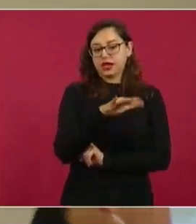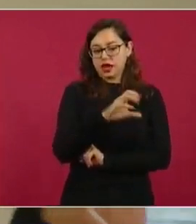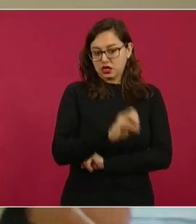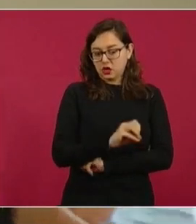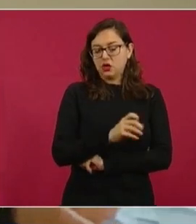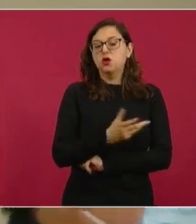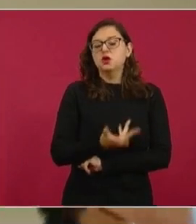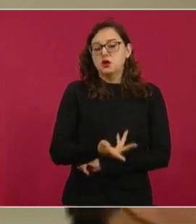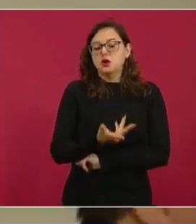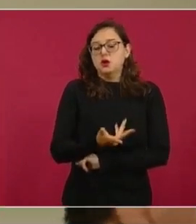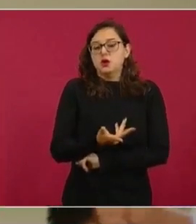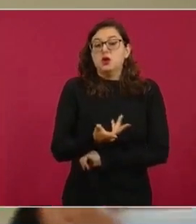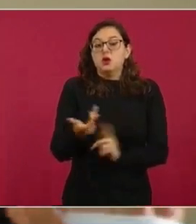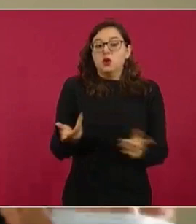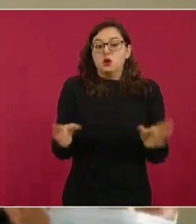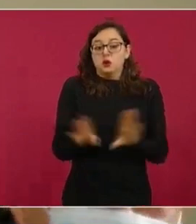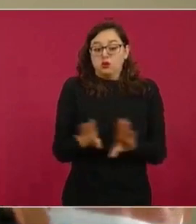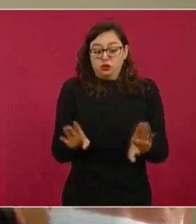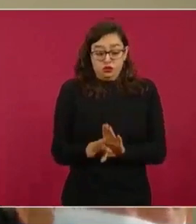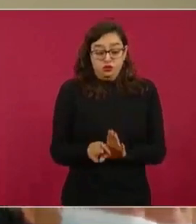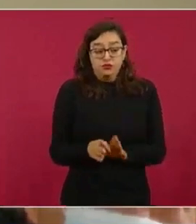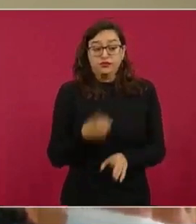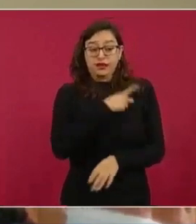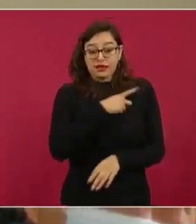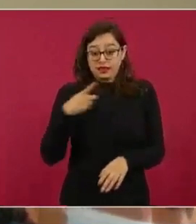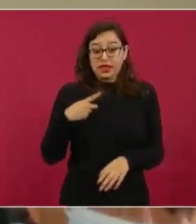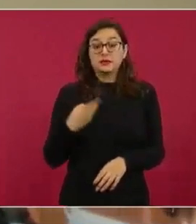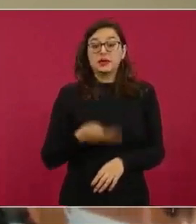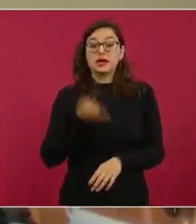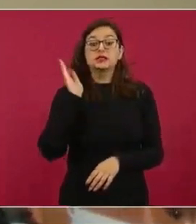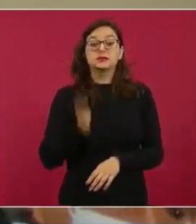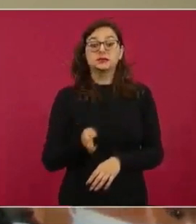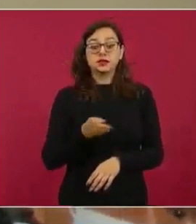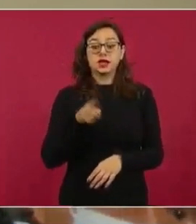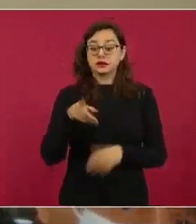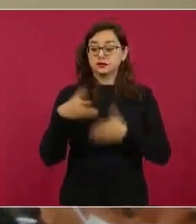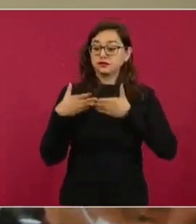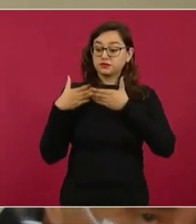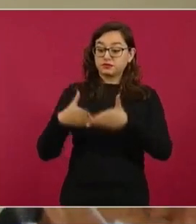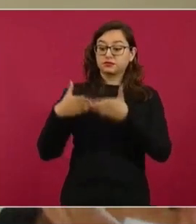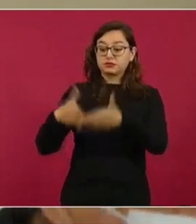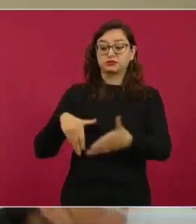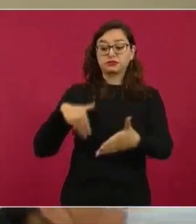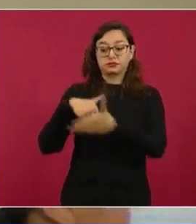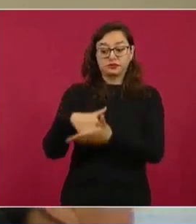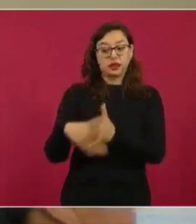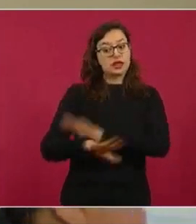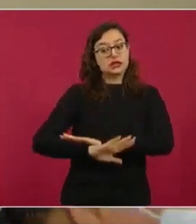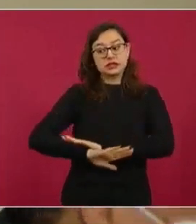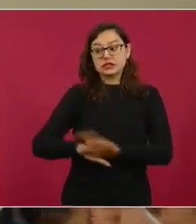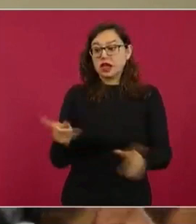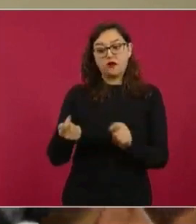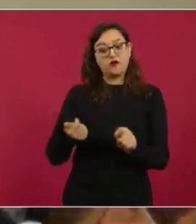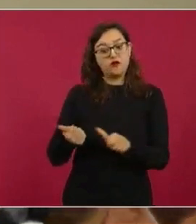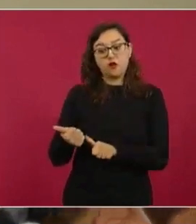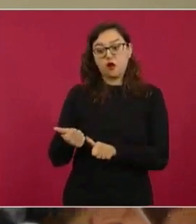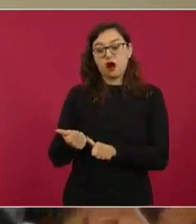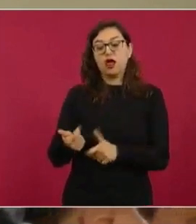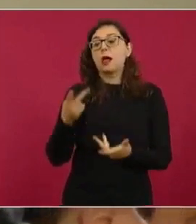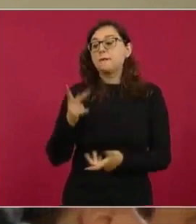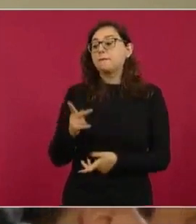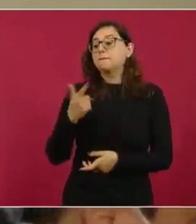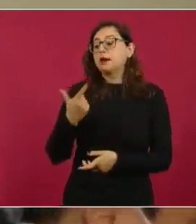aquel entonces los amenazó que si no aceptaban dejar todo y salir del muelle en esa reunión ordinaria, la PGR los